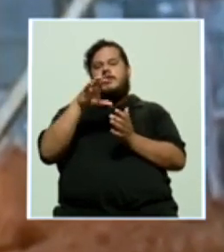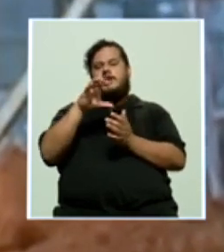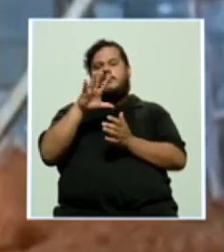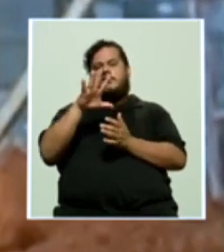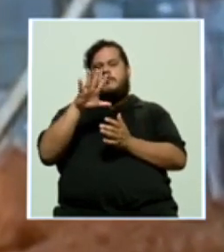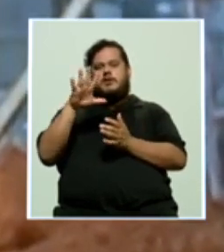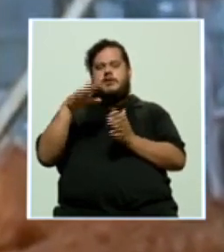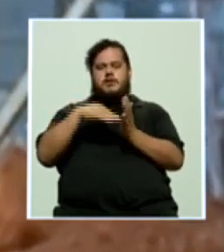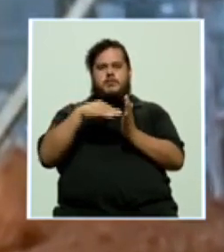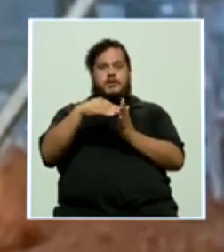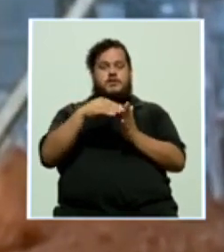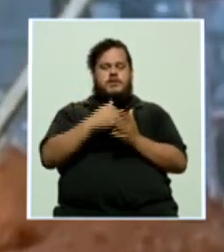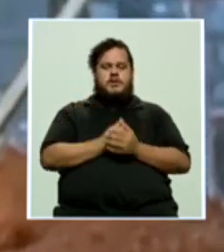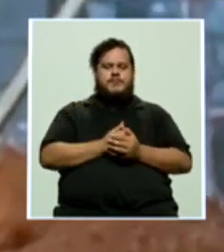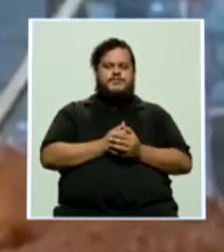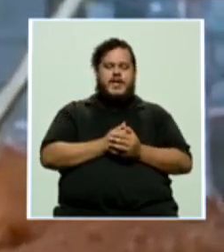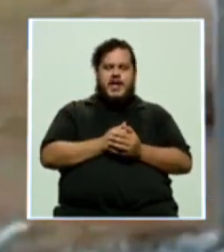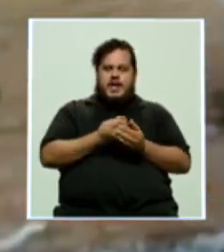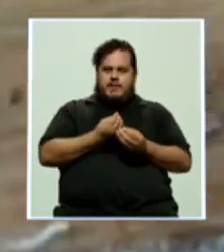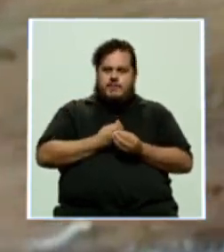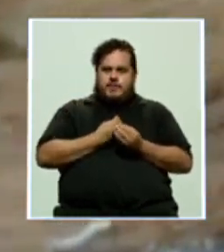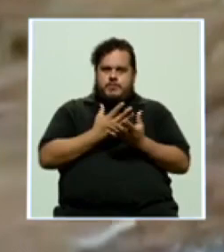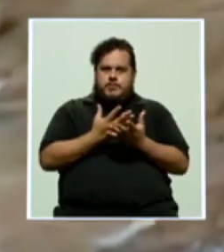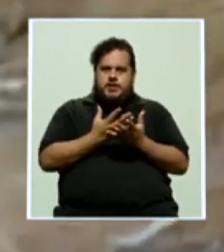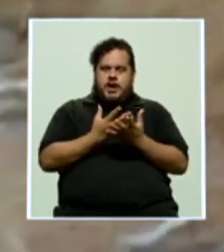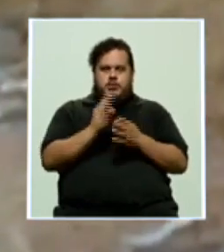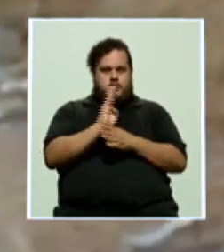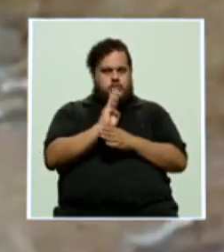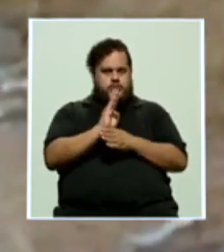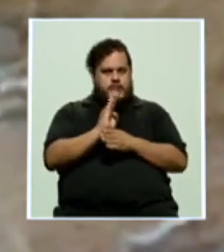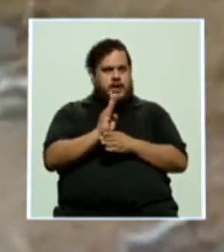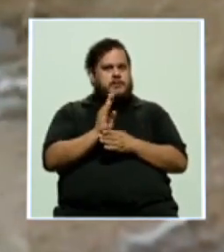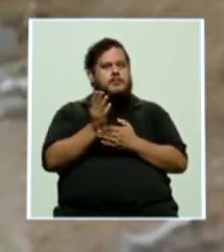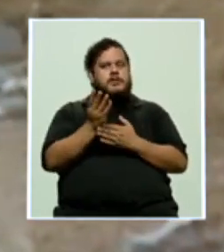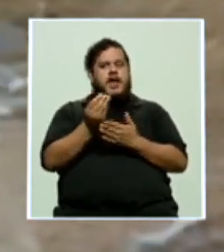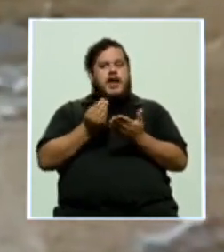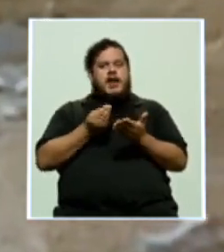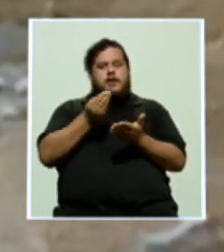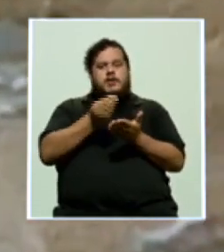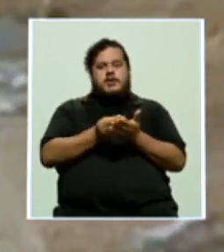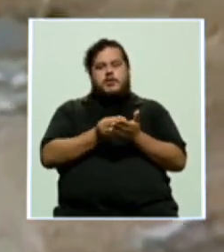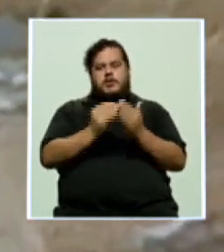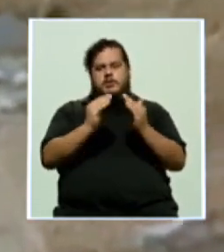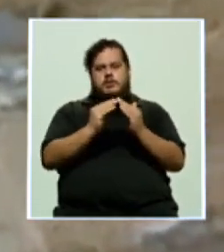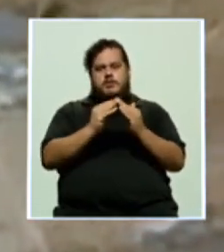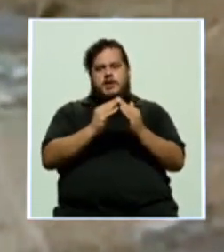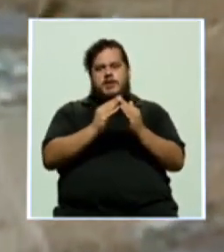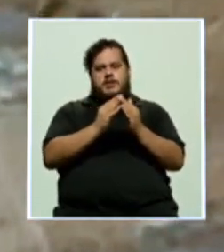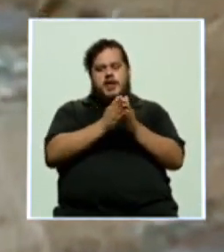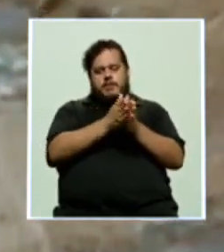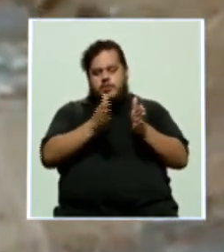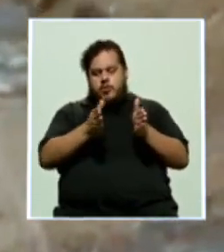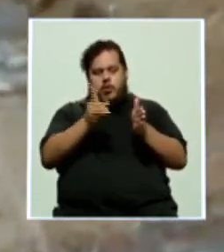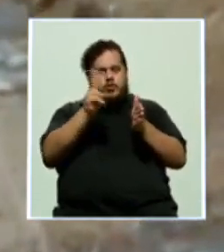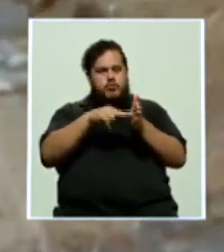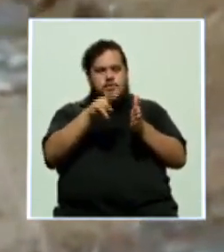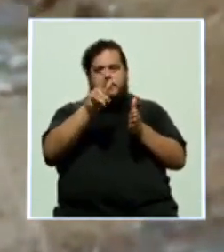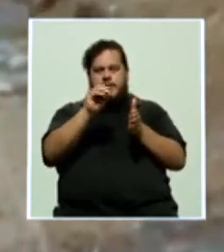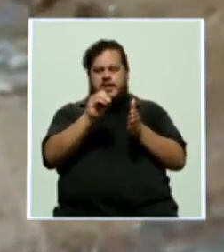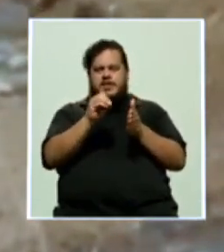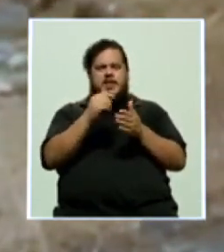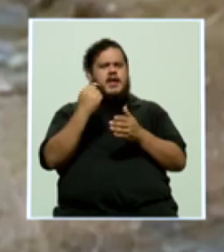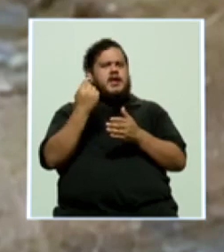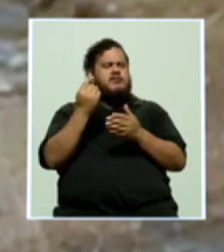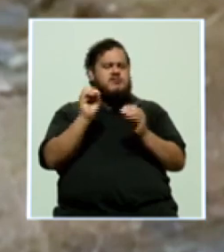51.555 millones. Según manifestaron las entidades bancarias, la colocación de vivienda durante el periodo 2020 se mantuvo